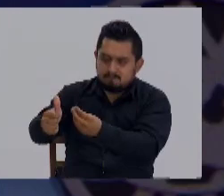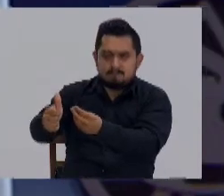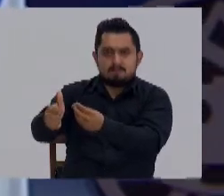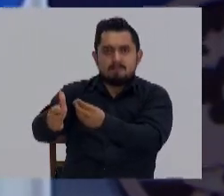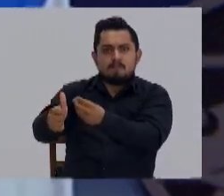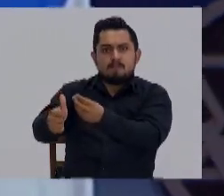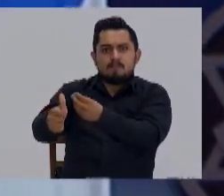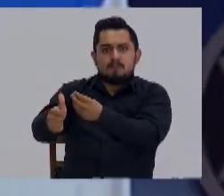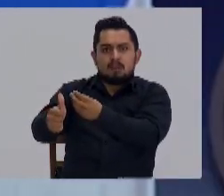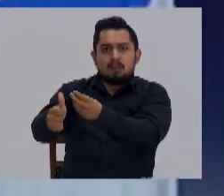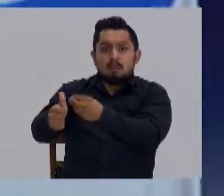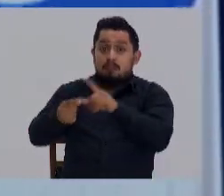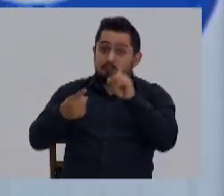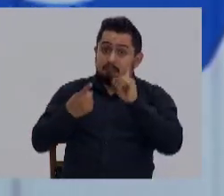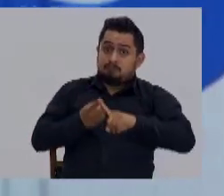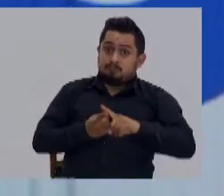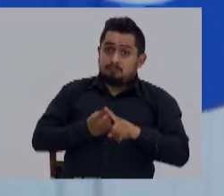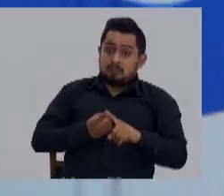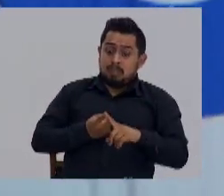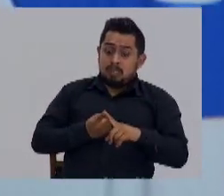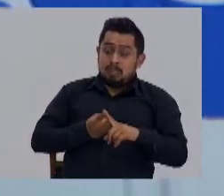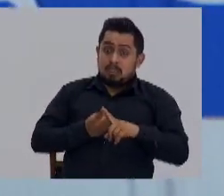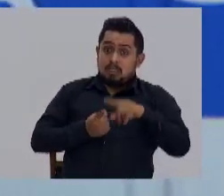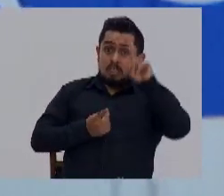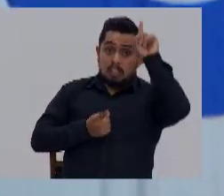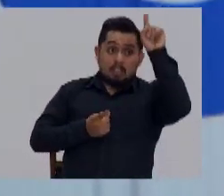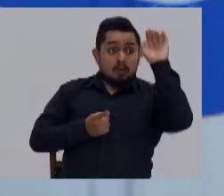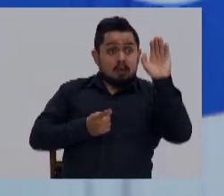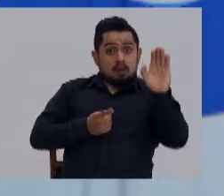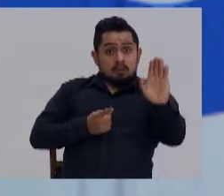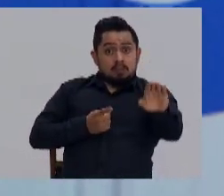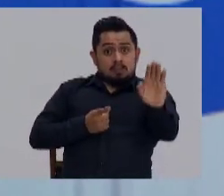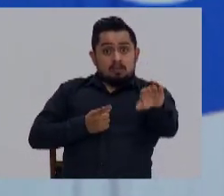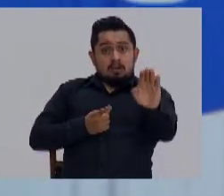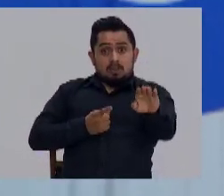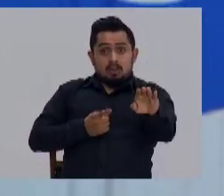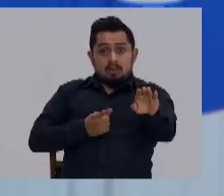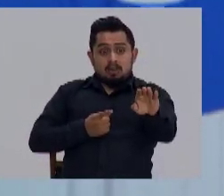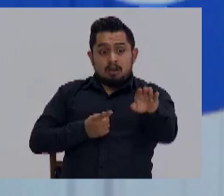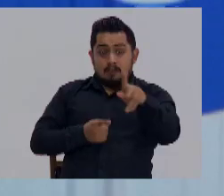para ti. Primer punto: el llamado de Dios es